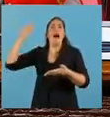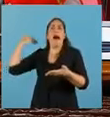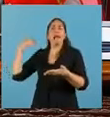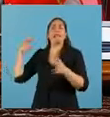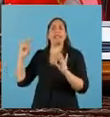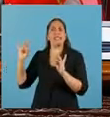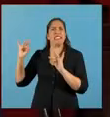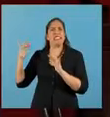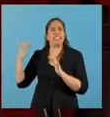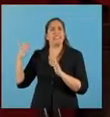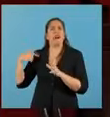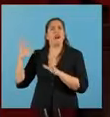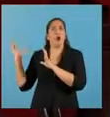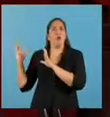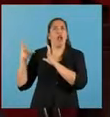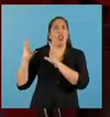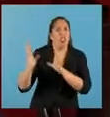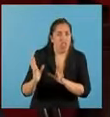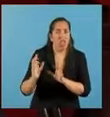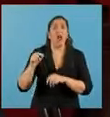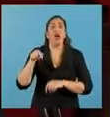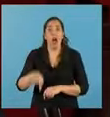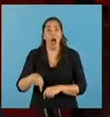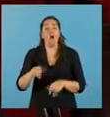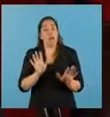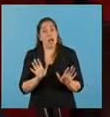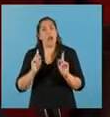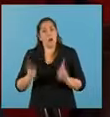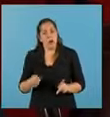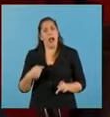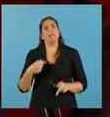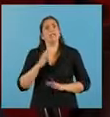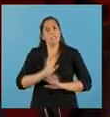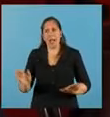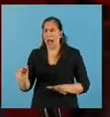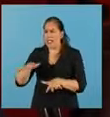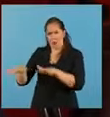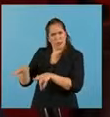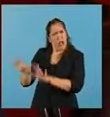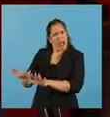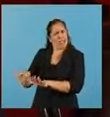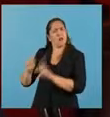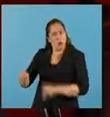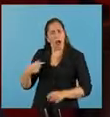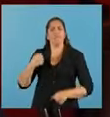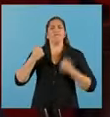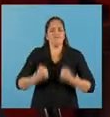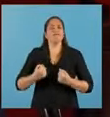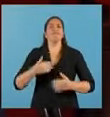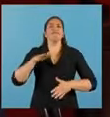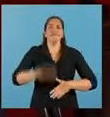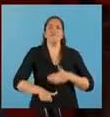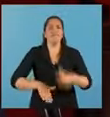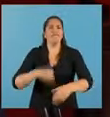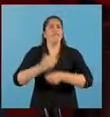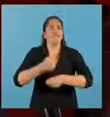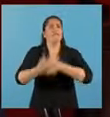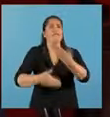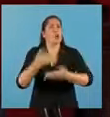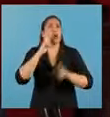lo negativo del escenario que nos tocó en suerte, hemos dado pasos firmes en tranquilizar la economía para poder lograr el desarrollo